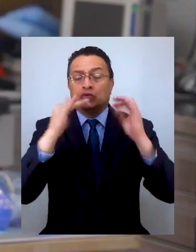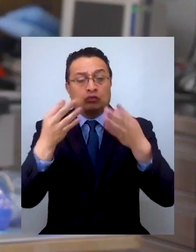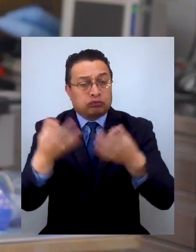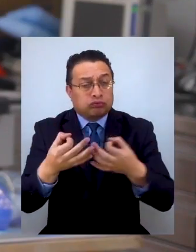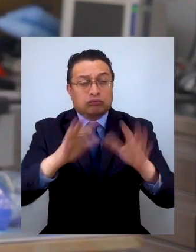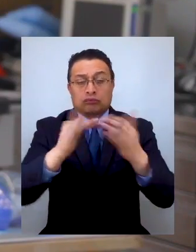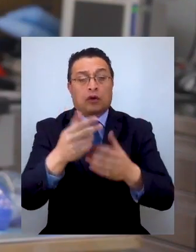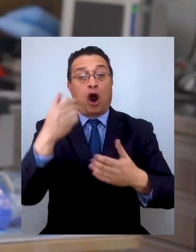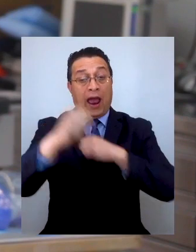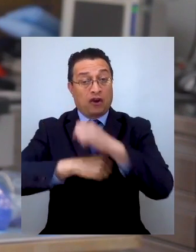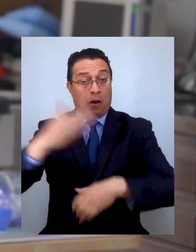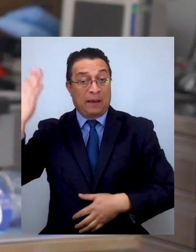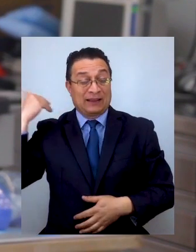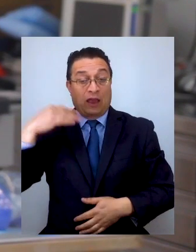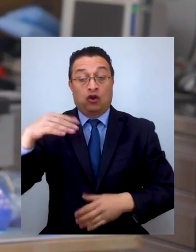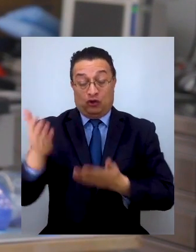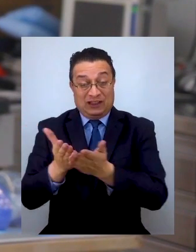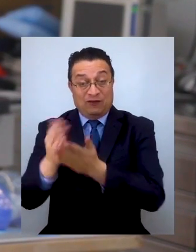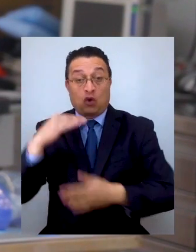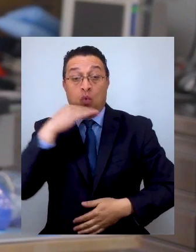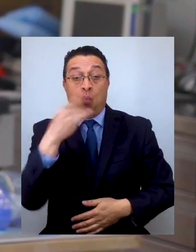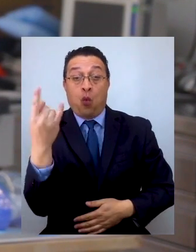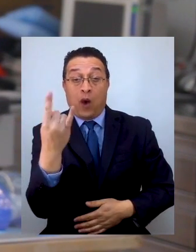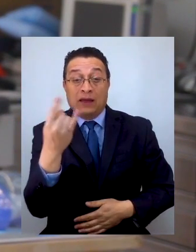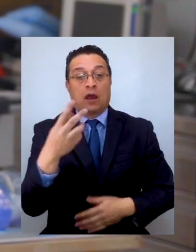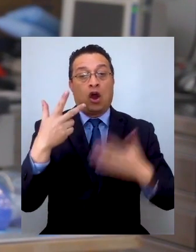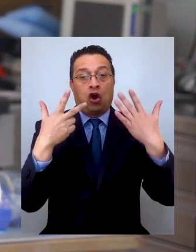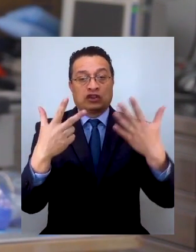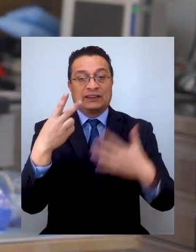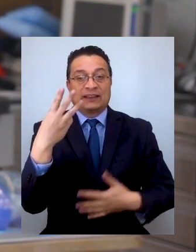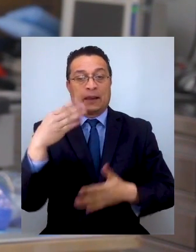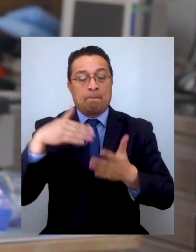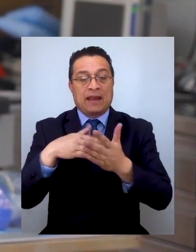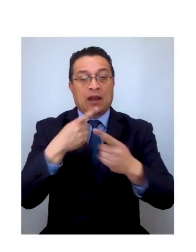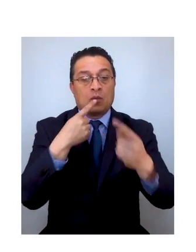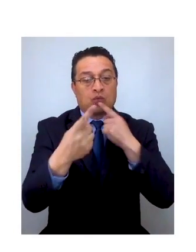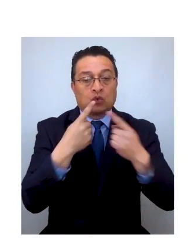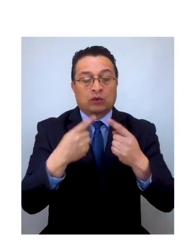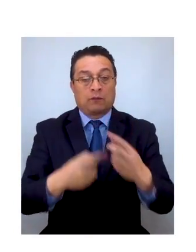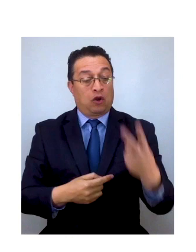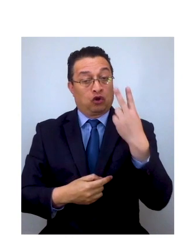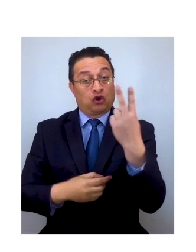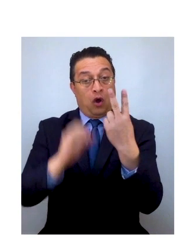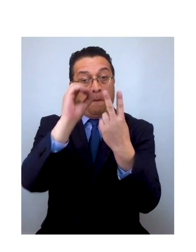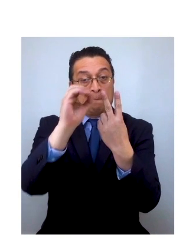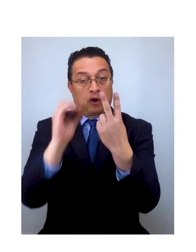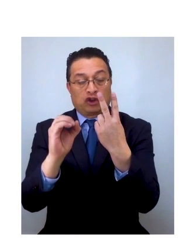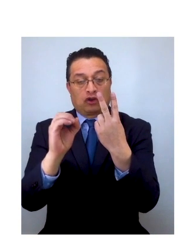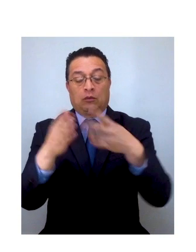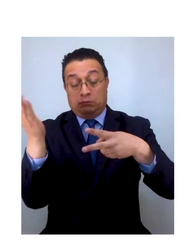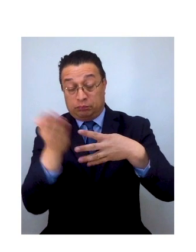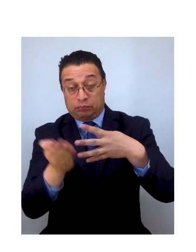resumen, durante el año pasado en nuestro servicio de urgencia hubo casi 83.000 consultas, con un 2% de